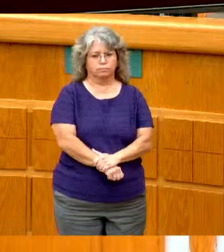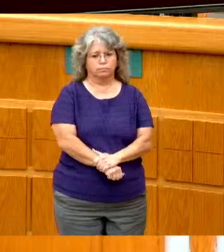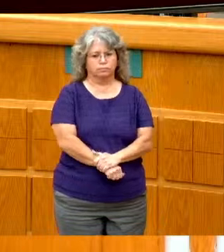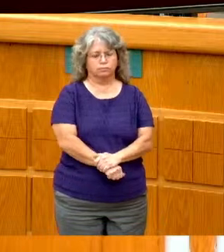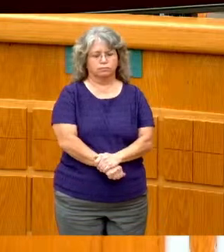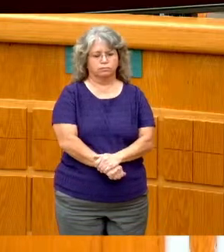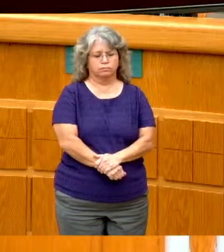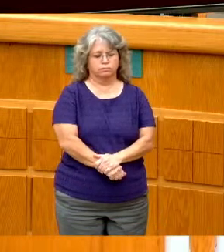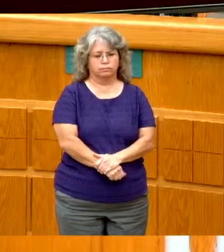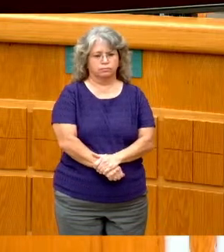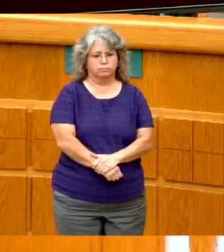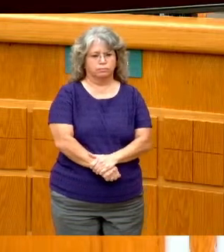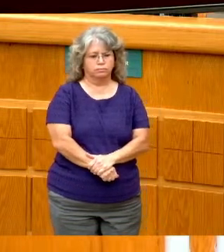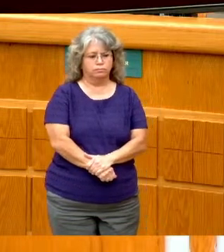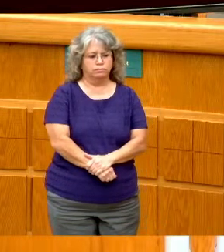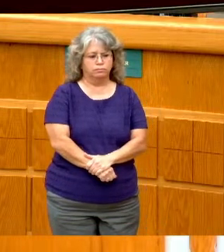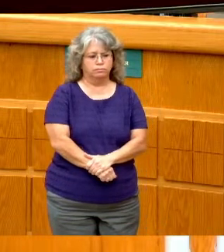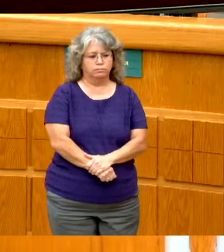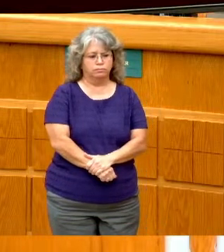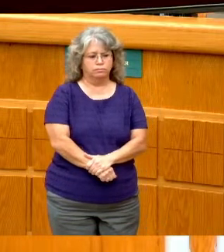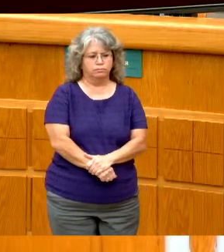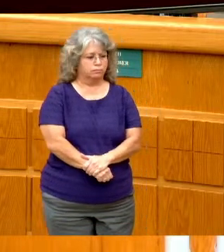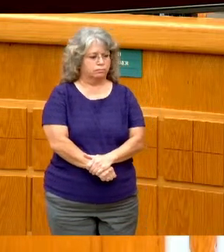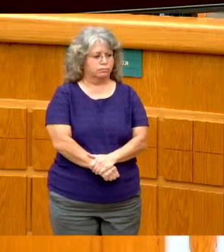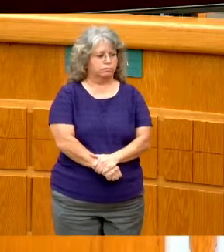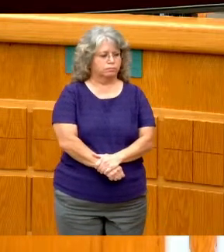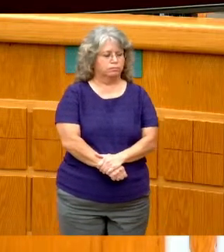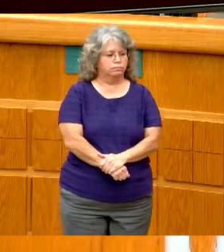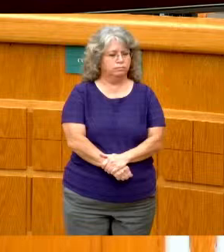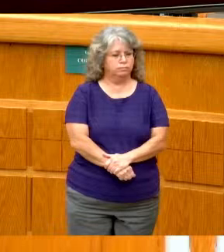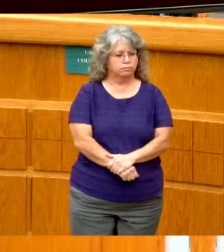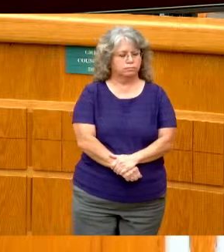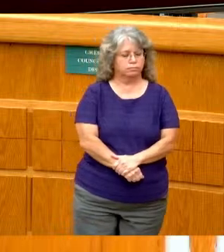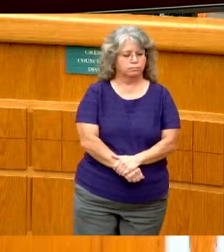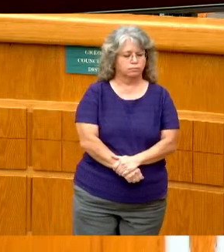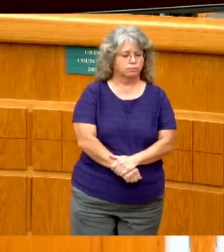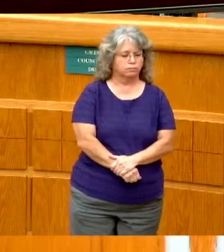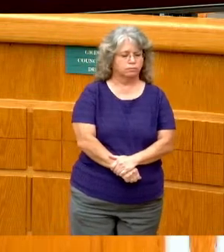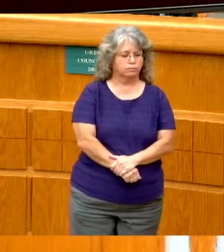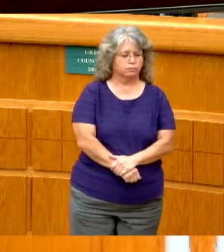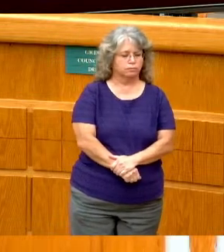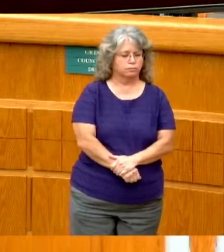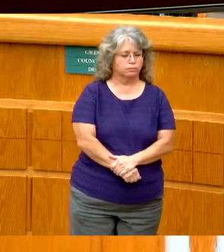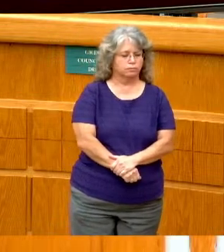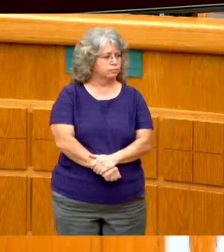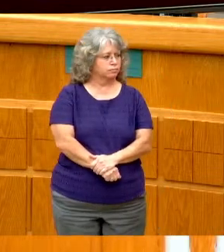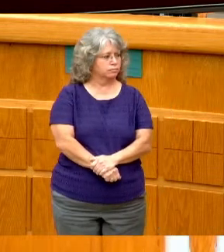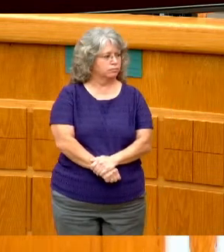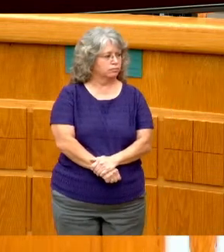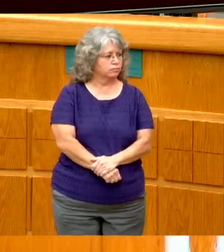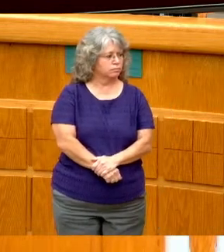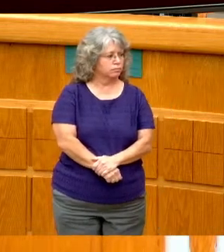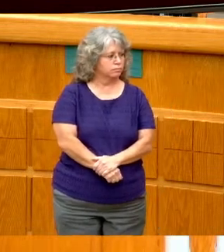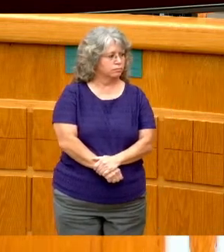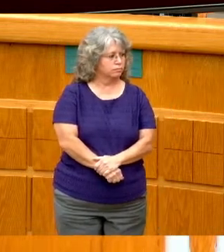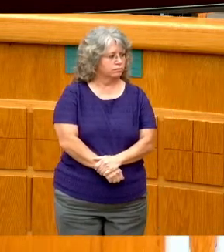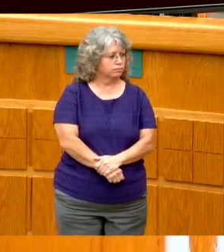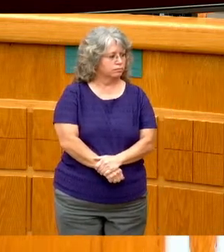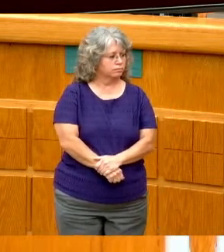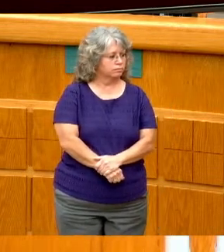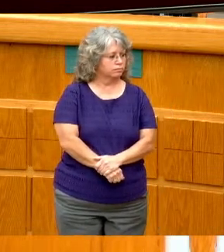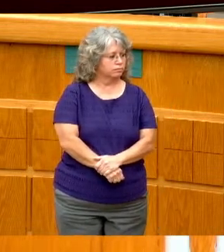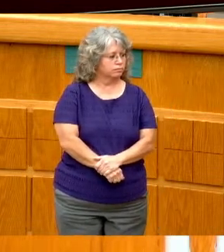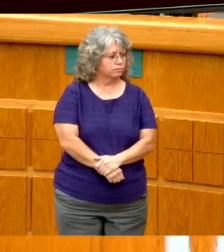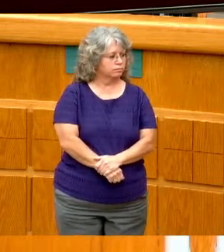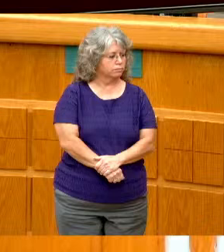dosis. La clínica está situada en la antigua tienda Charming Charlie's. Recuerden, no hace falta registrarse previamente, pero si lo prefiere, puede hacerlo